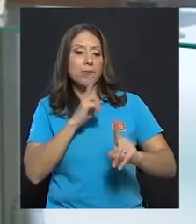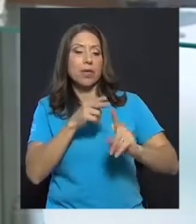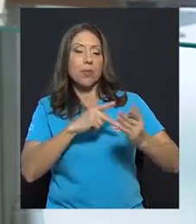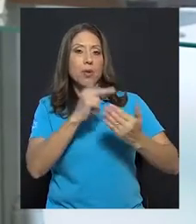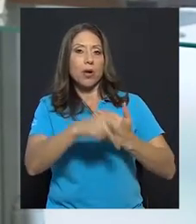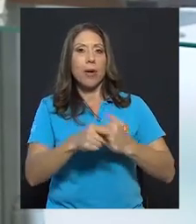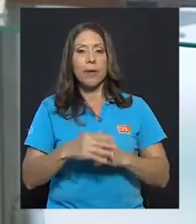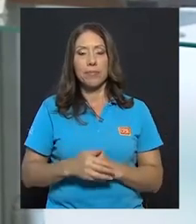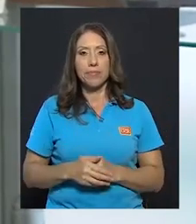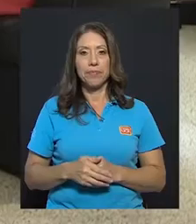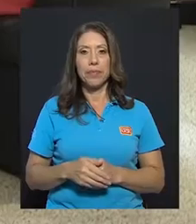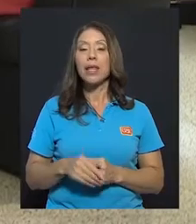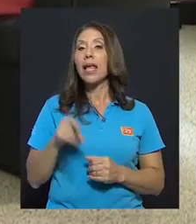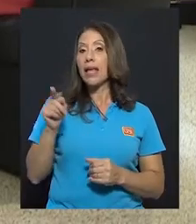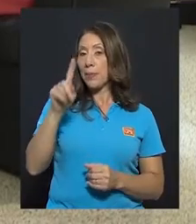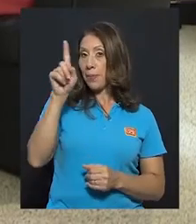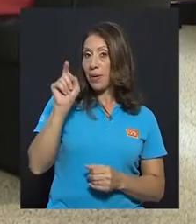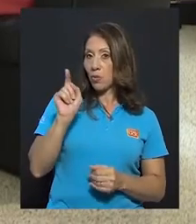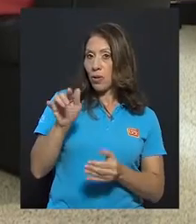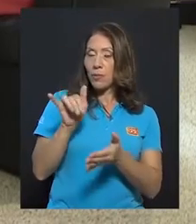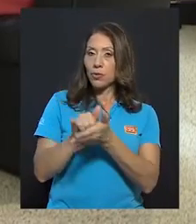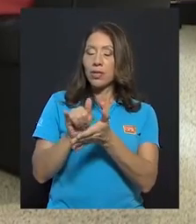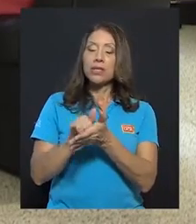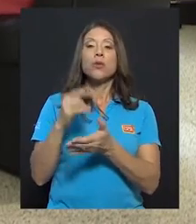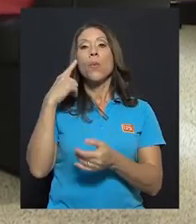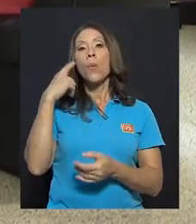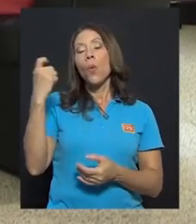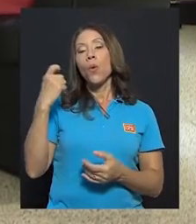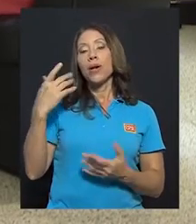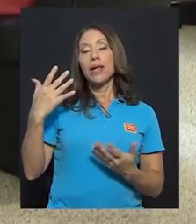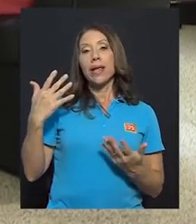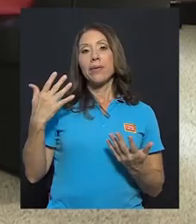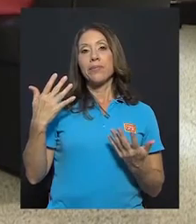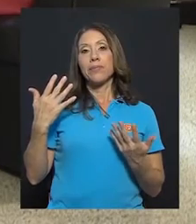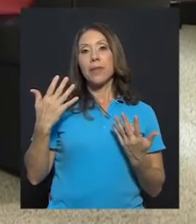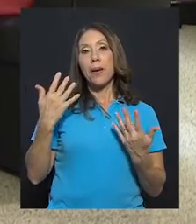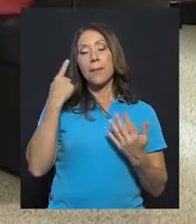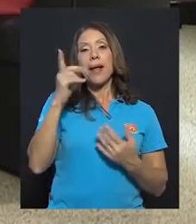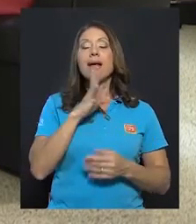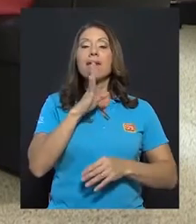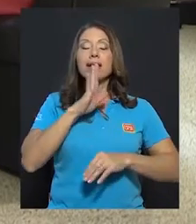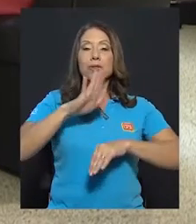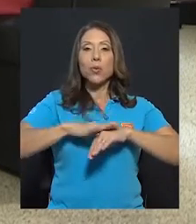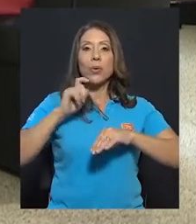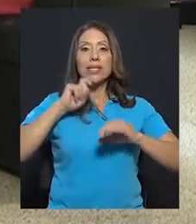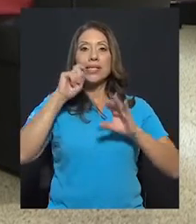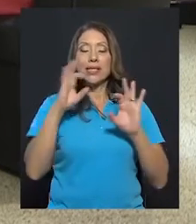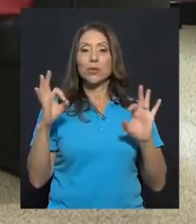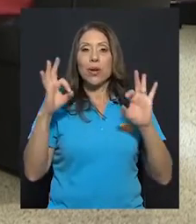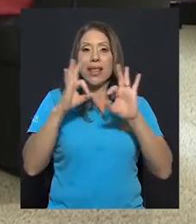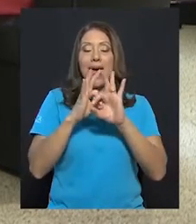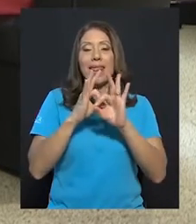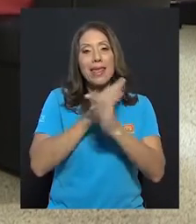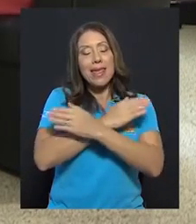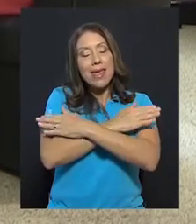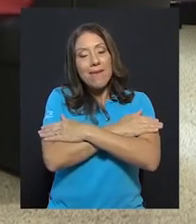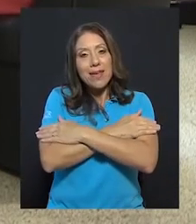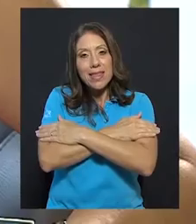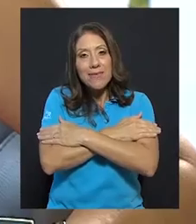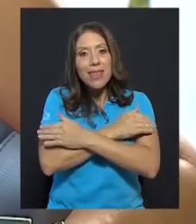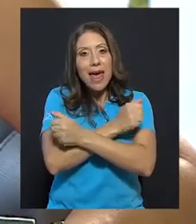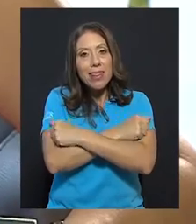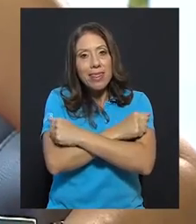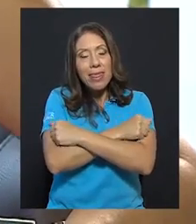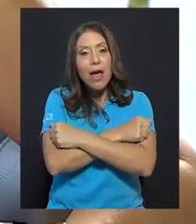Uh-huh. Te consultamos esto de los planes de estudios porque entonces, para entrar en el tema de la sexualidad y la afectividad, ¿por qué sexualidad